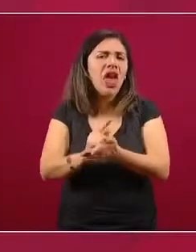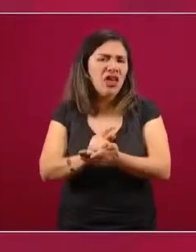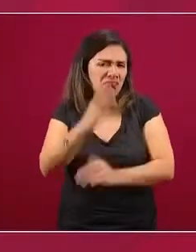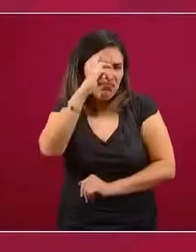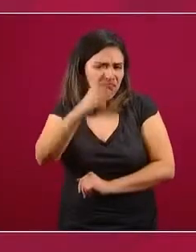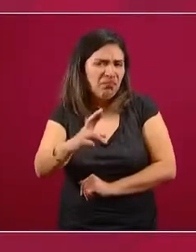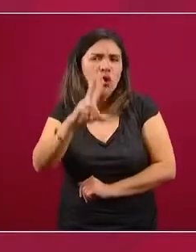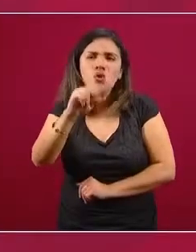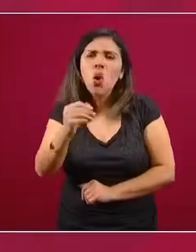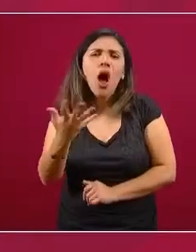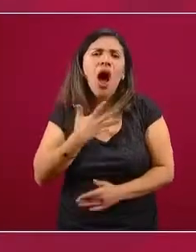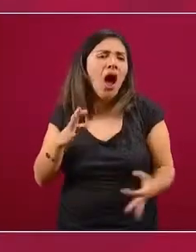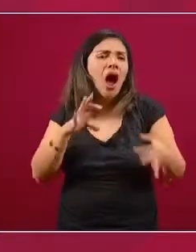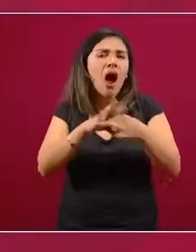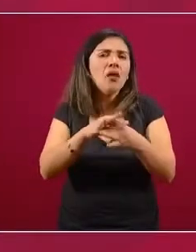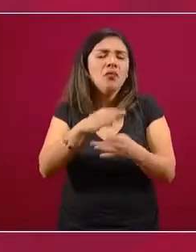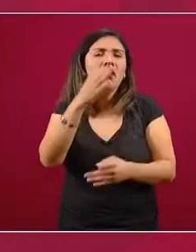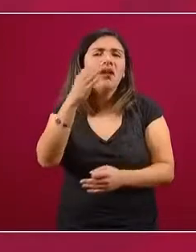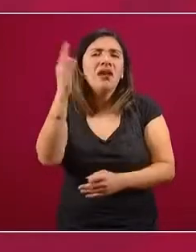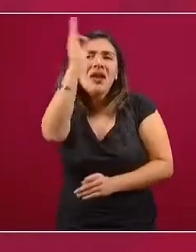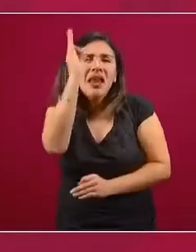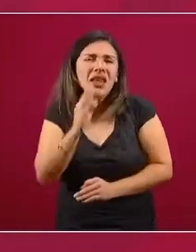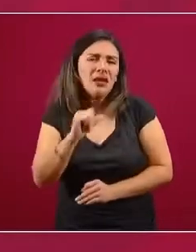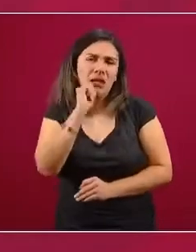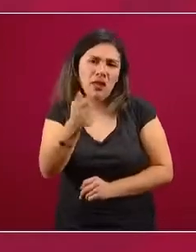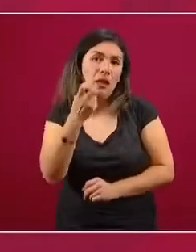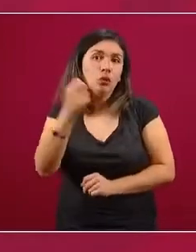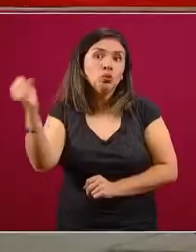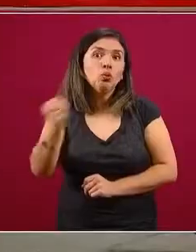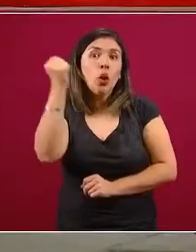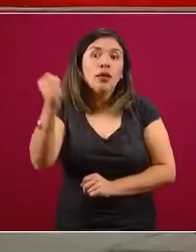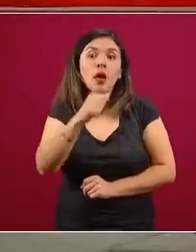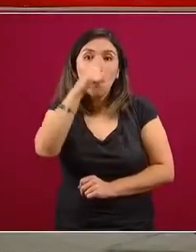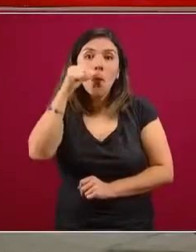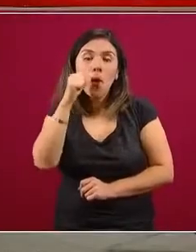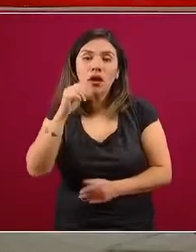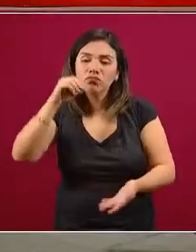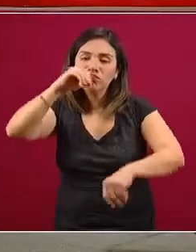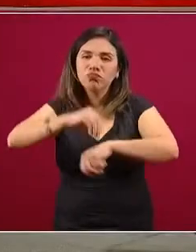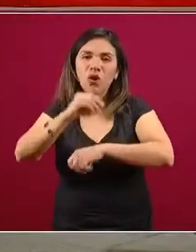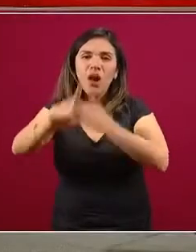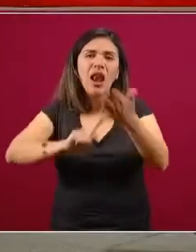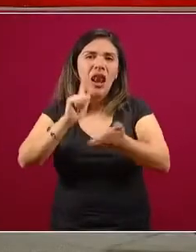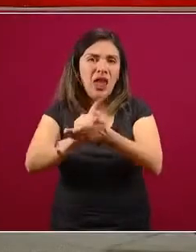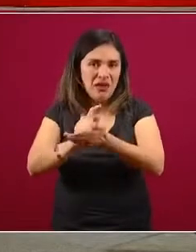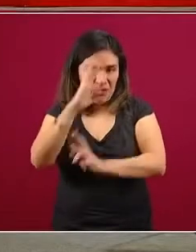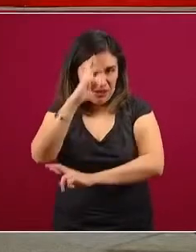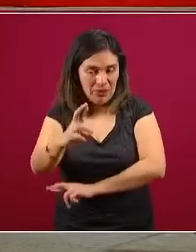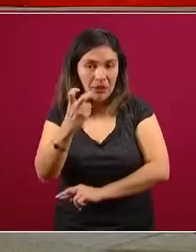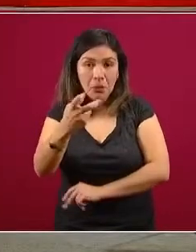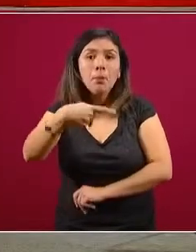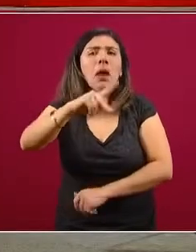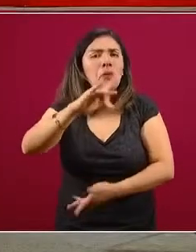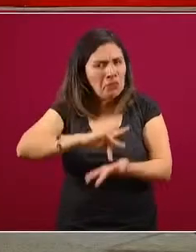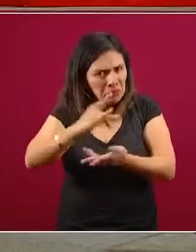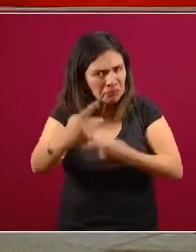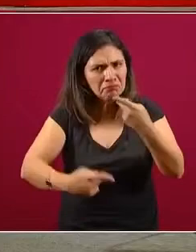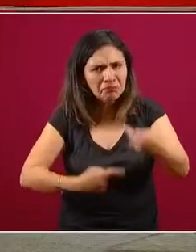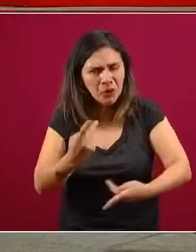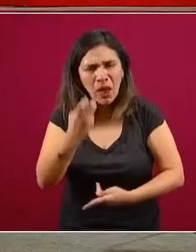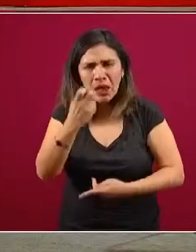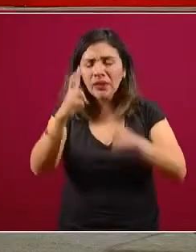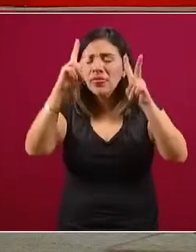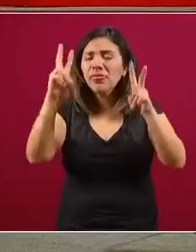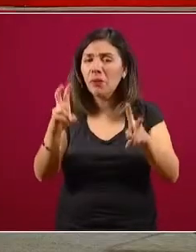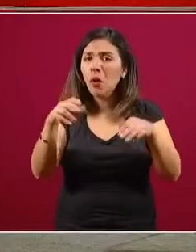y afortunadamente Benito Juárez logró que tengamos un estado laico. Pero más allá de eso, gracias por la pregunta. Este es un